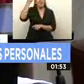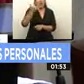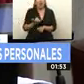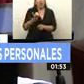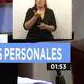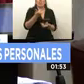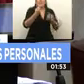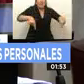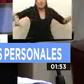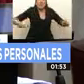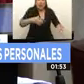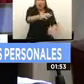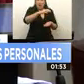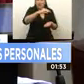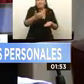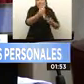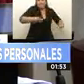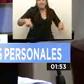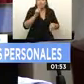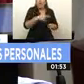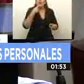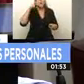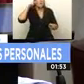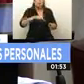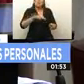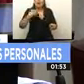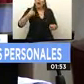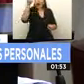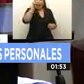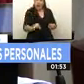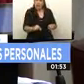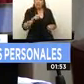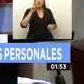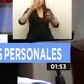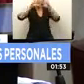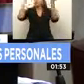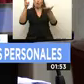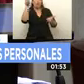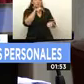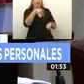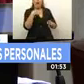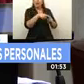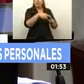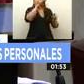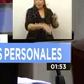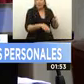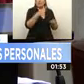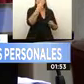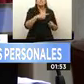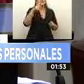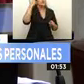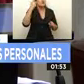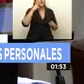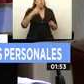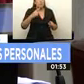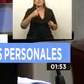Per cápita la Argentina es uno de los más bajos 16185 per cápita